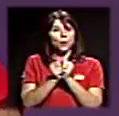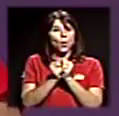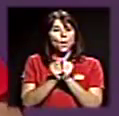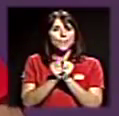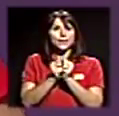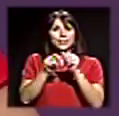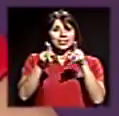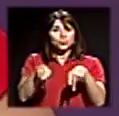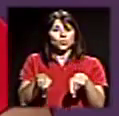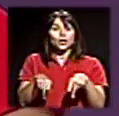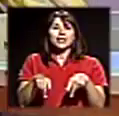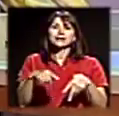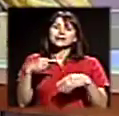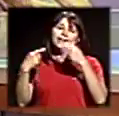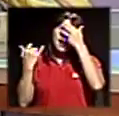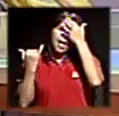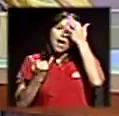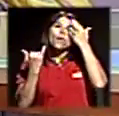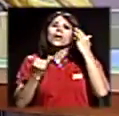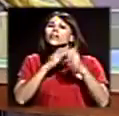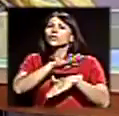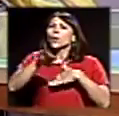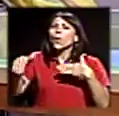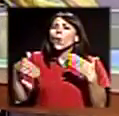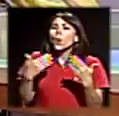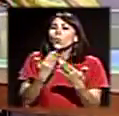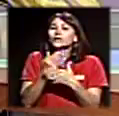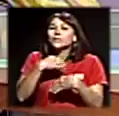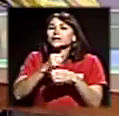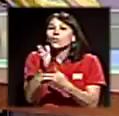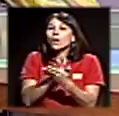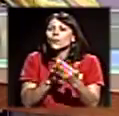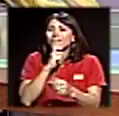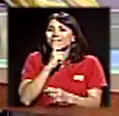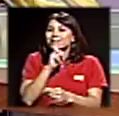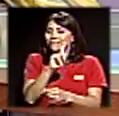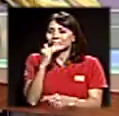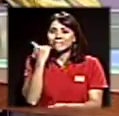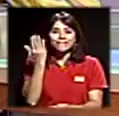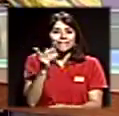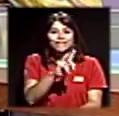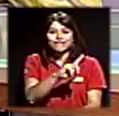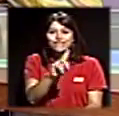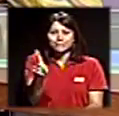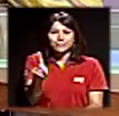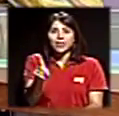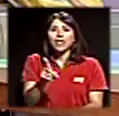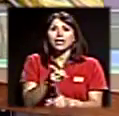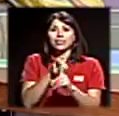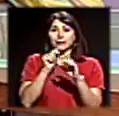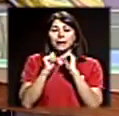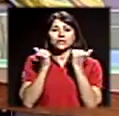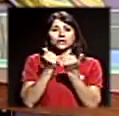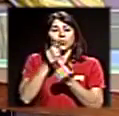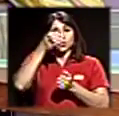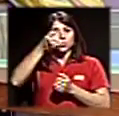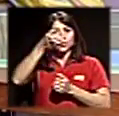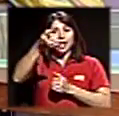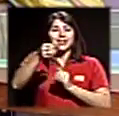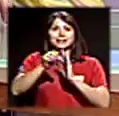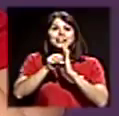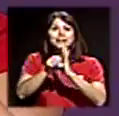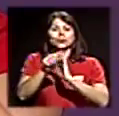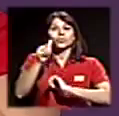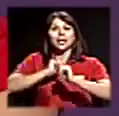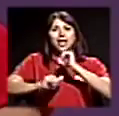este caso, que nos hemos dedicado, nos estamos metiendo todos por un camino que es muy difícil, porque no es un camino fácil, Desde la Asociación Cultural Signos Teatro